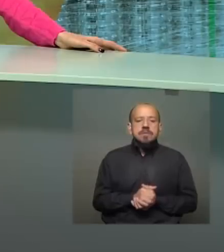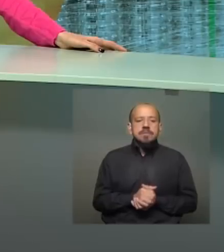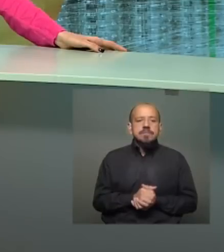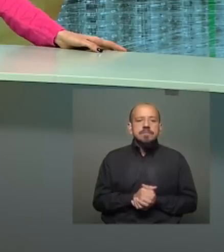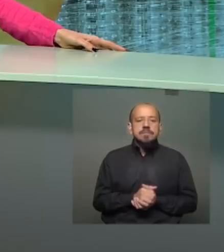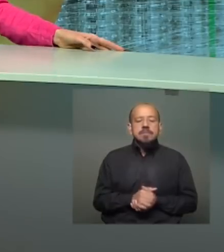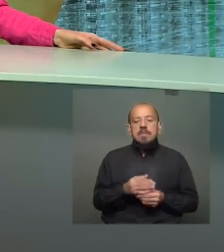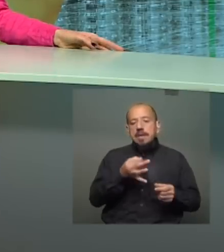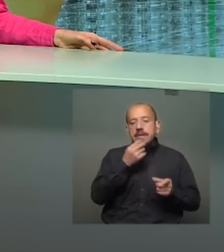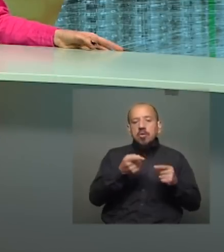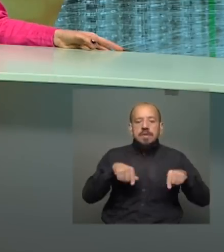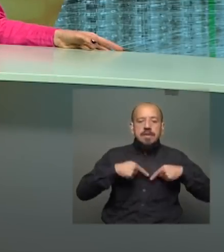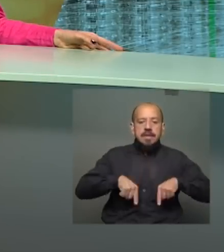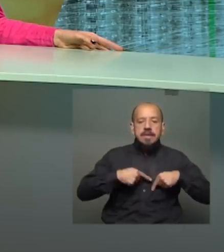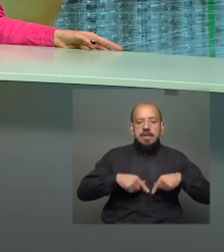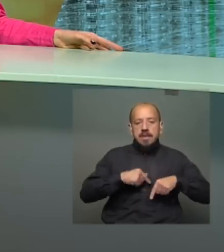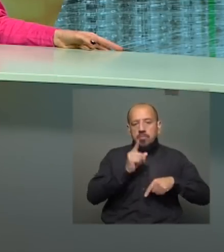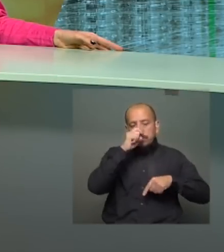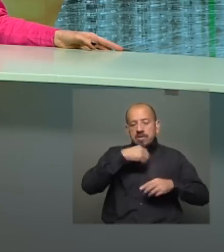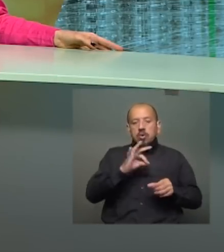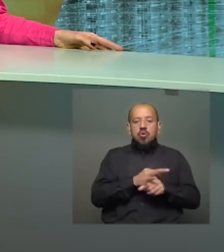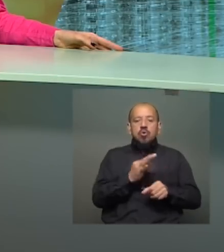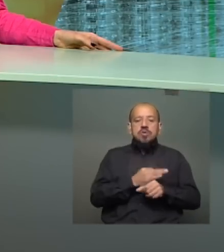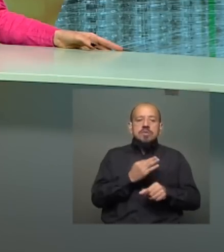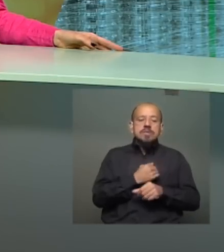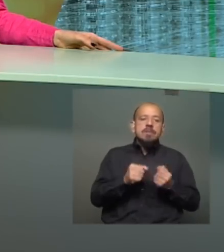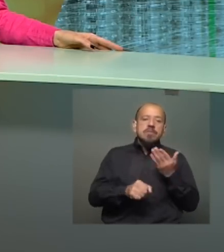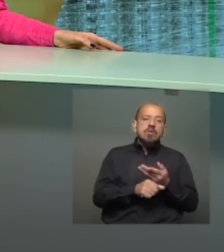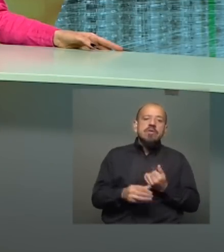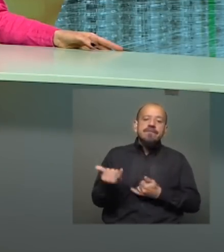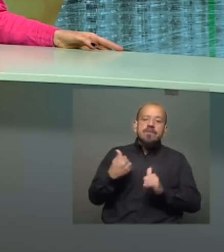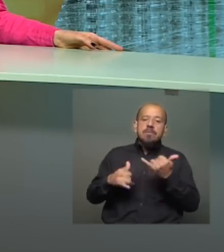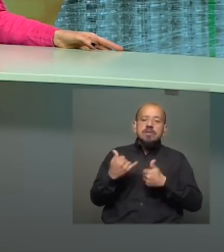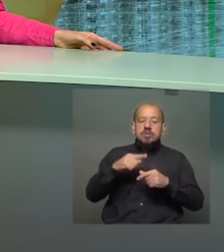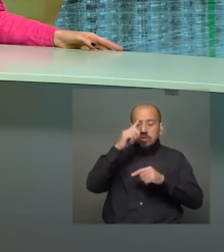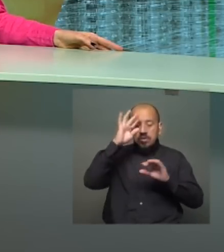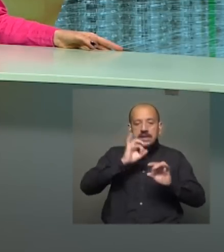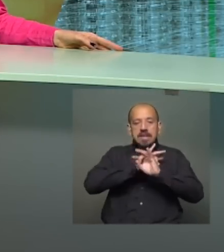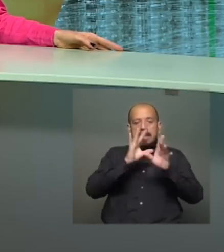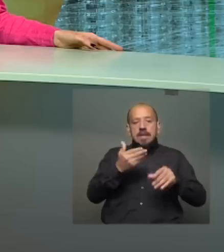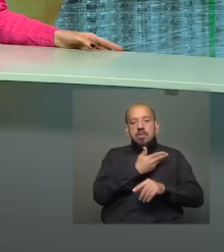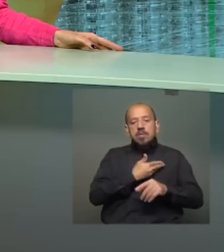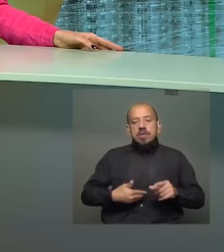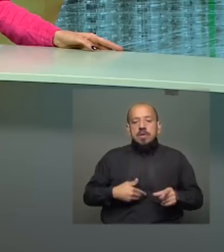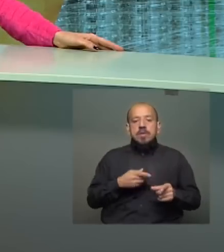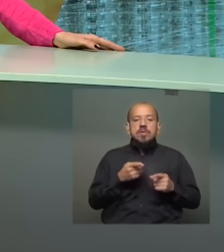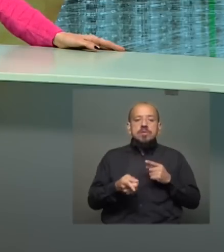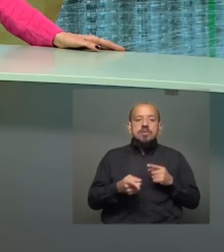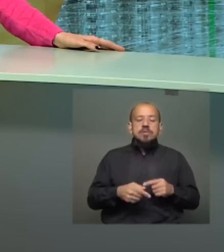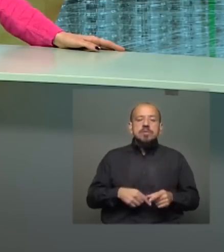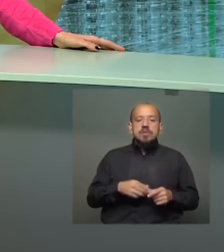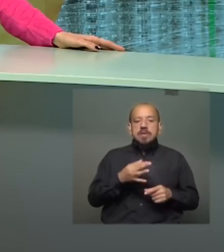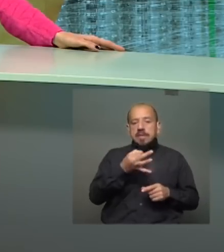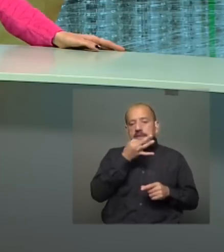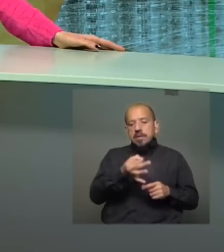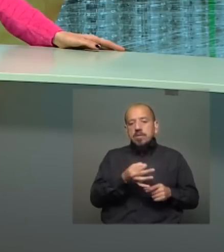y volvió a hablar de este tema La intendenta de Montevideo Carolina cose que le pidió información clara al gobierno nacional Sí en declaraciones a